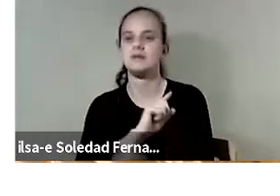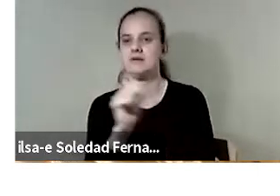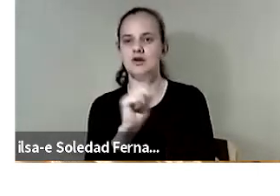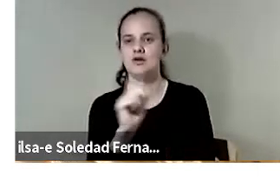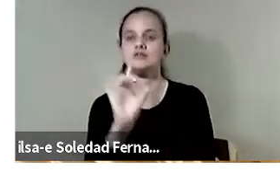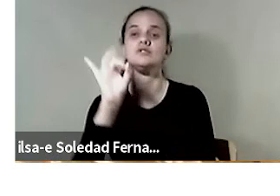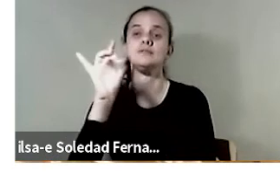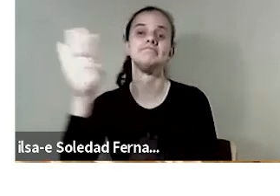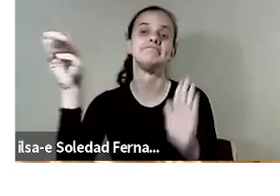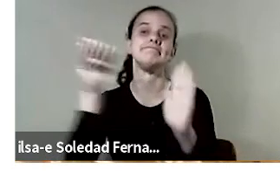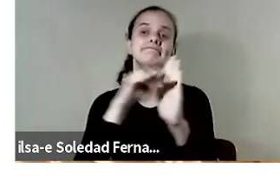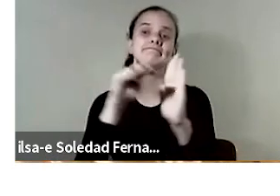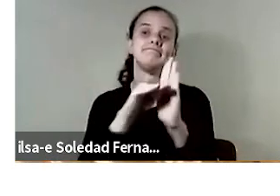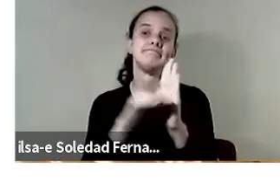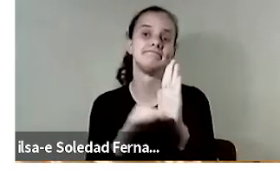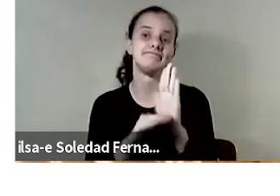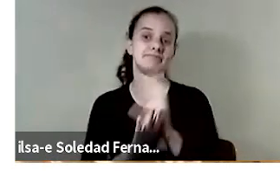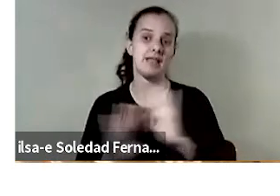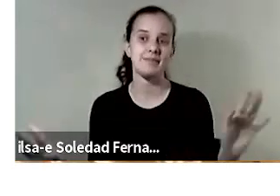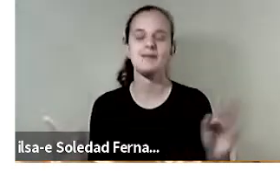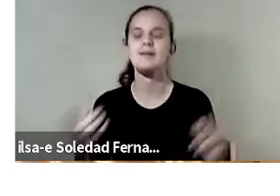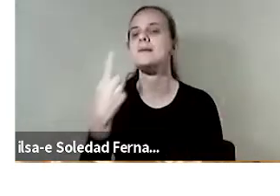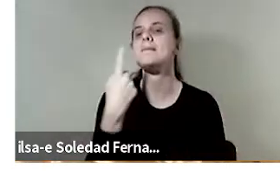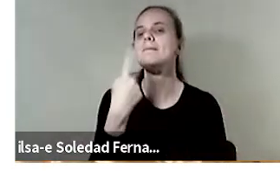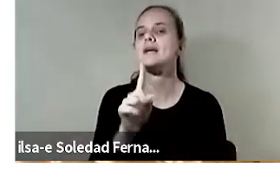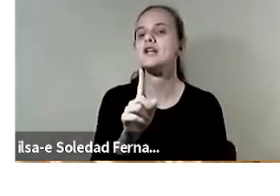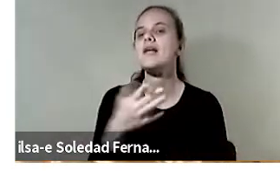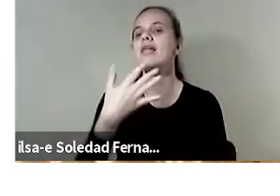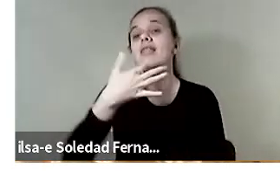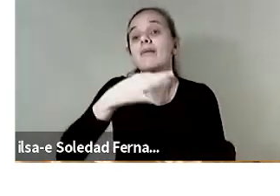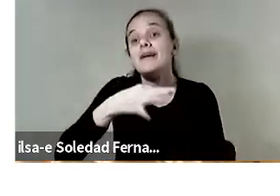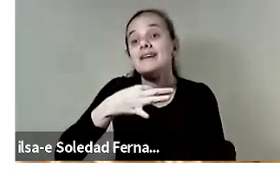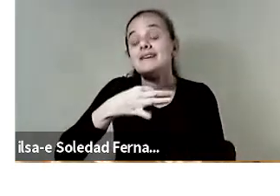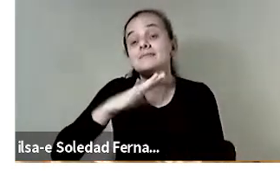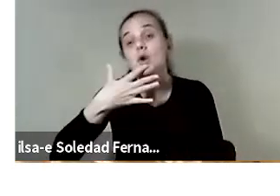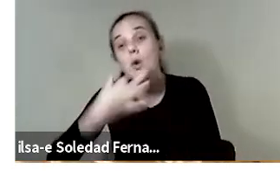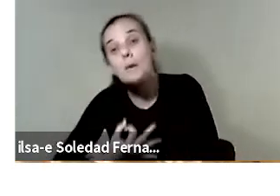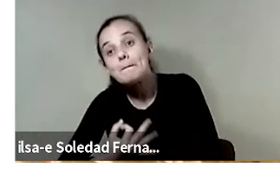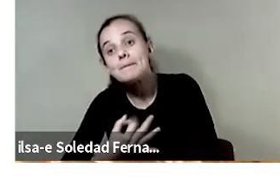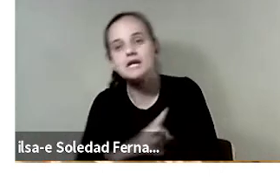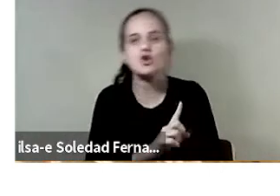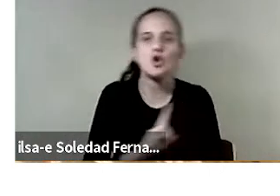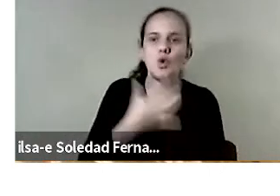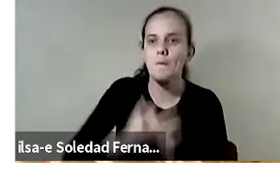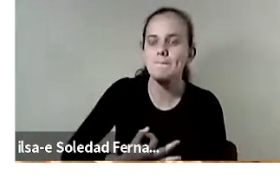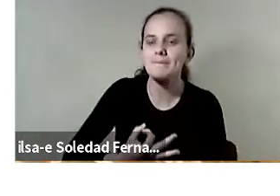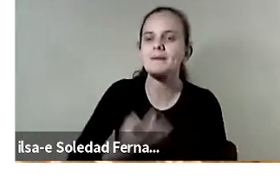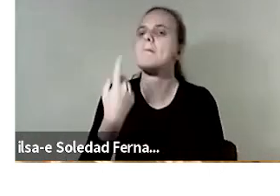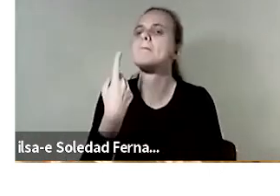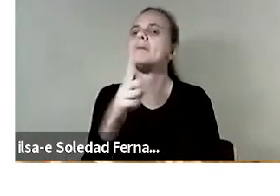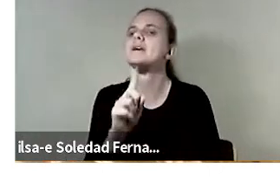La W3C no hace esto, ¿sí? Recuerden que ellos son los que dictan las normas y deberían ser naturalmente quienes